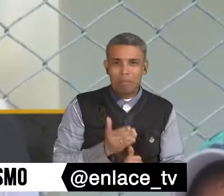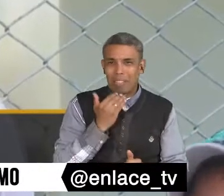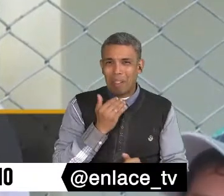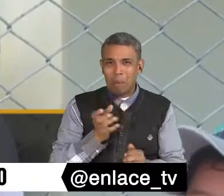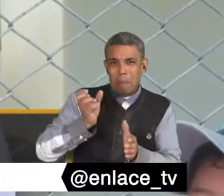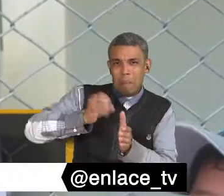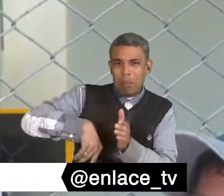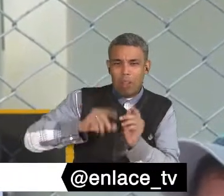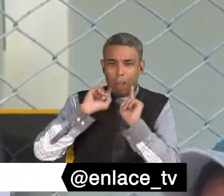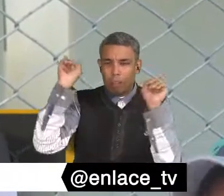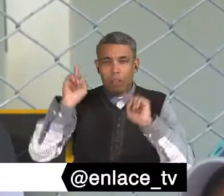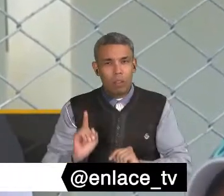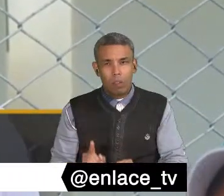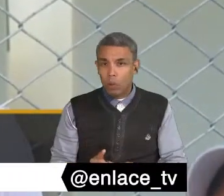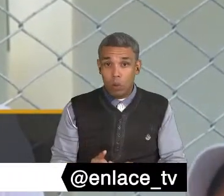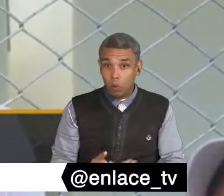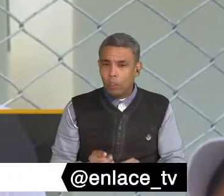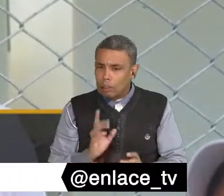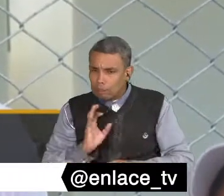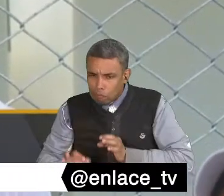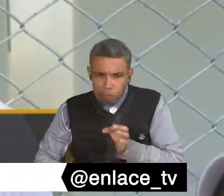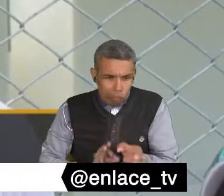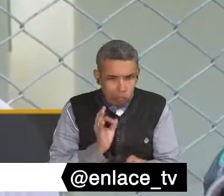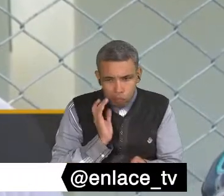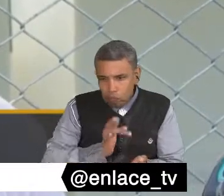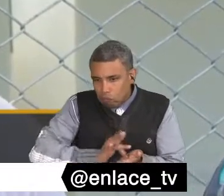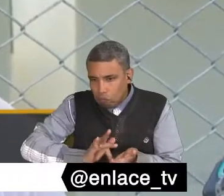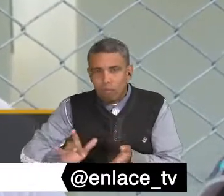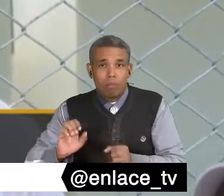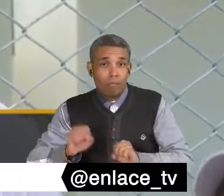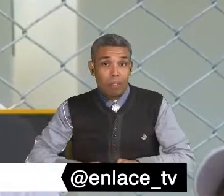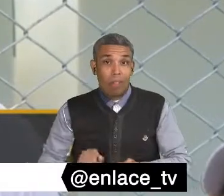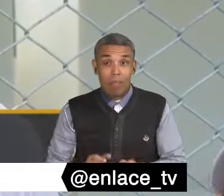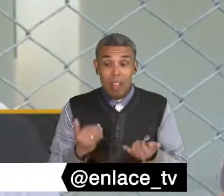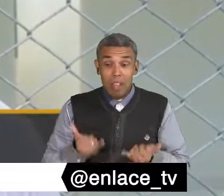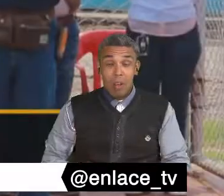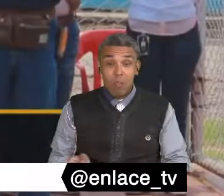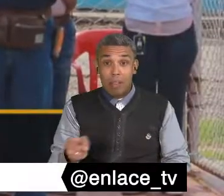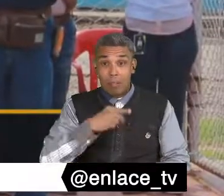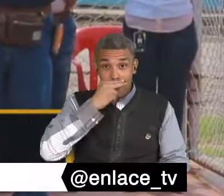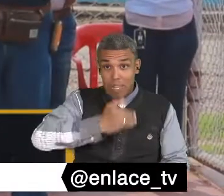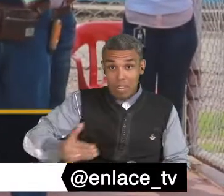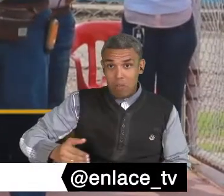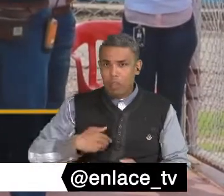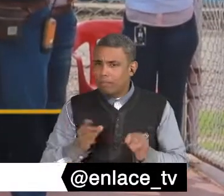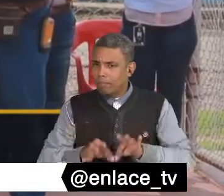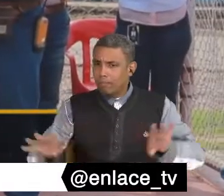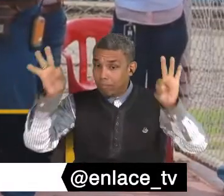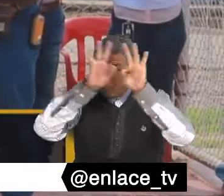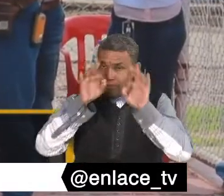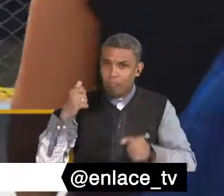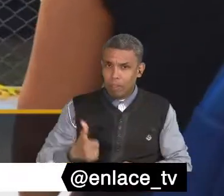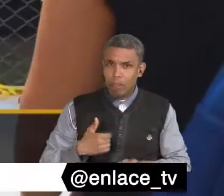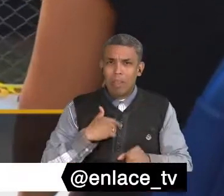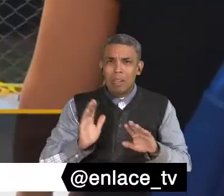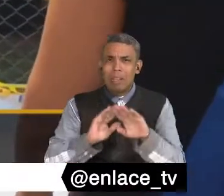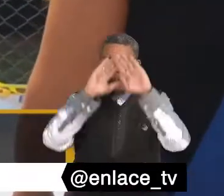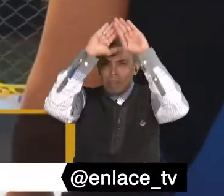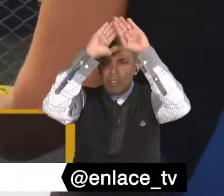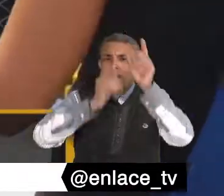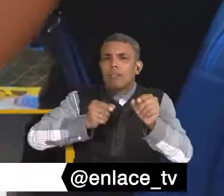pues a como estamos hoy en día, pues esto es importante para que ellos empiecen a cuidar. Líderes del corregimiento del centro aseguraron que